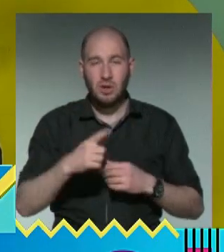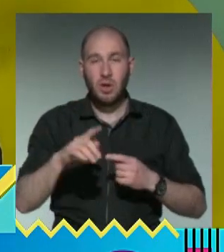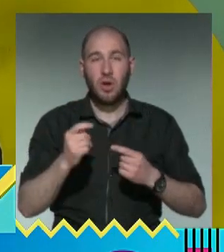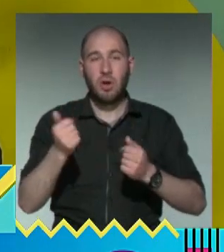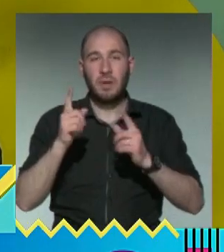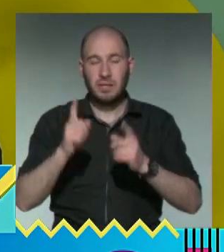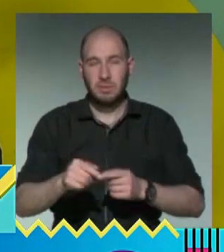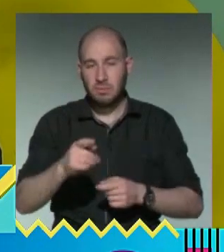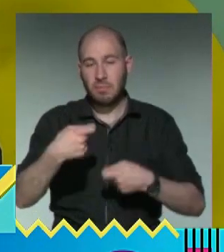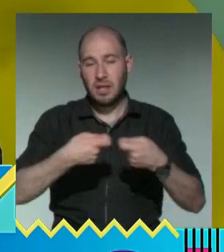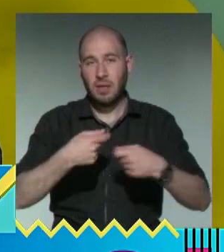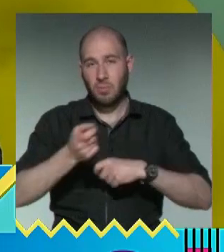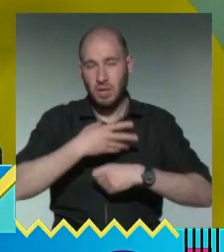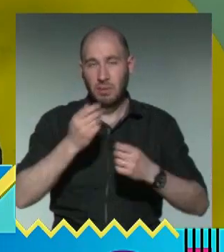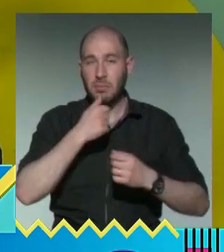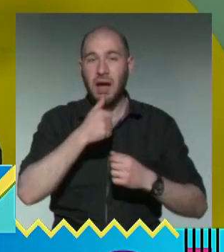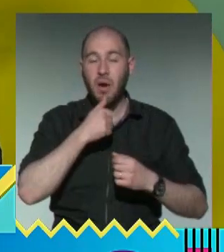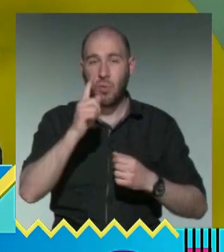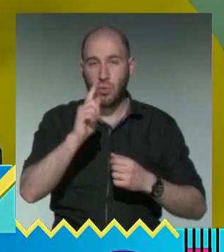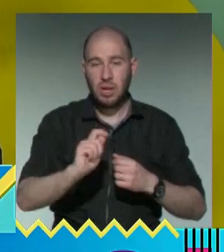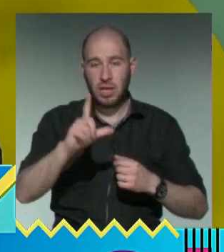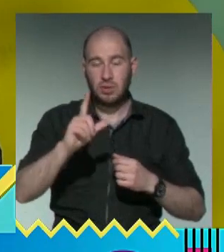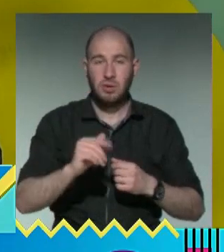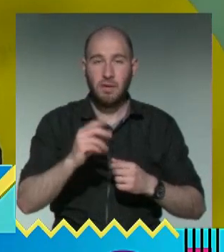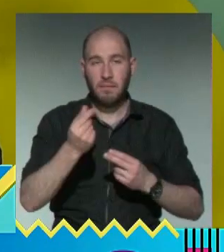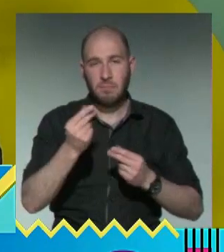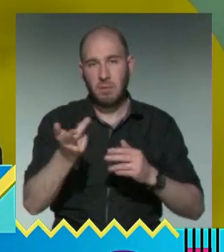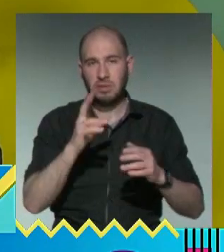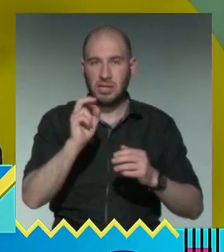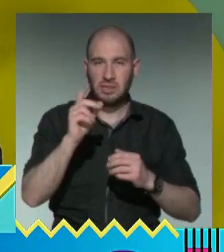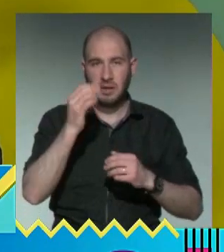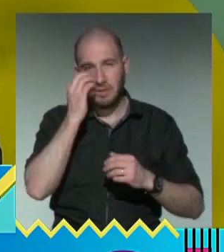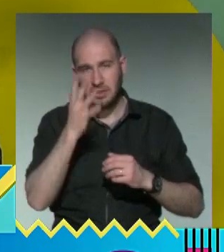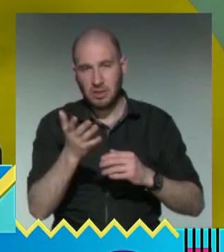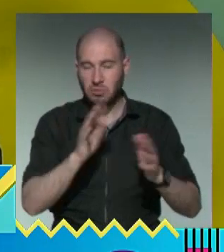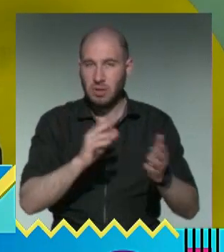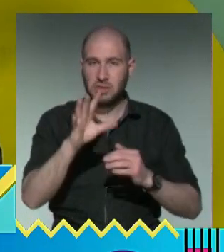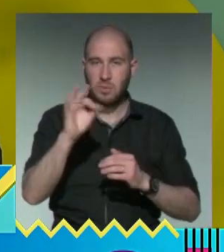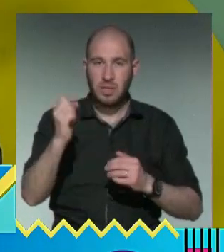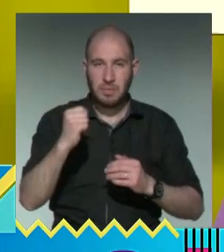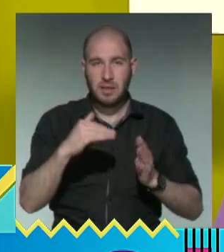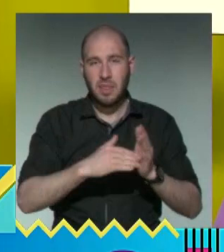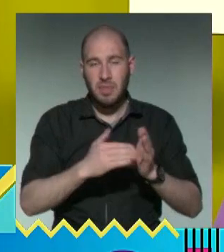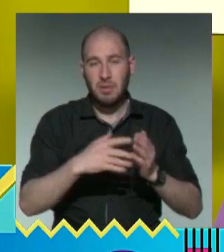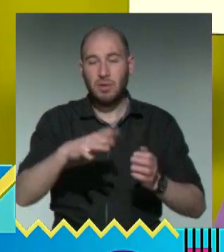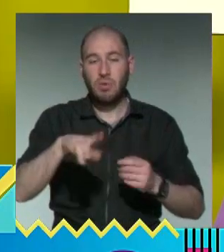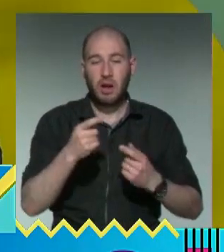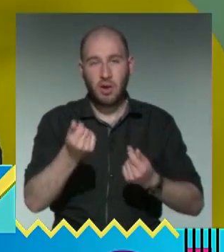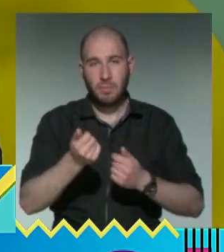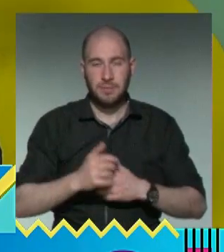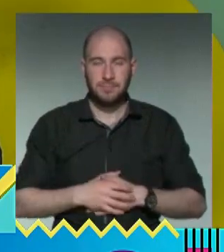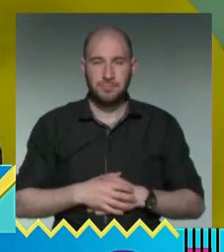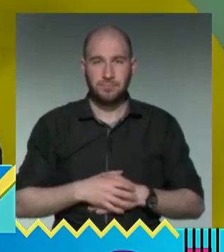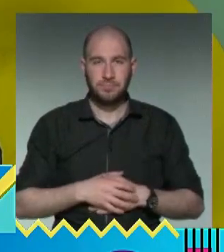también en cualquier mercado. Eso, una botella de agua de un litro nos sale de ese orden, no sé, 30, 25, 50 pesos, dependiendo del lugar donde la